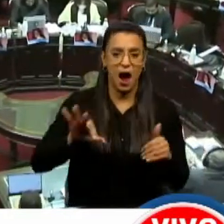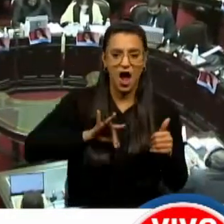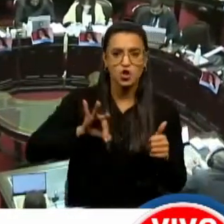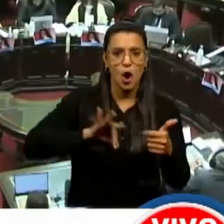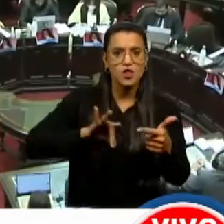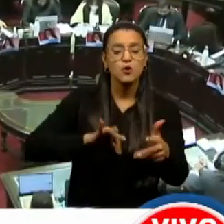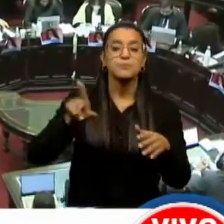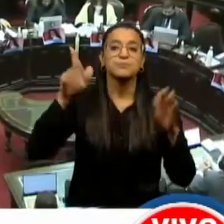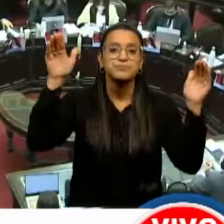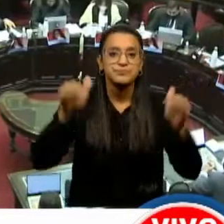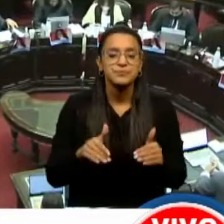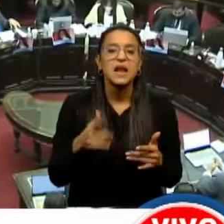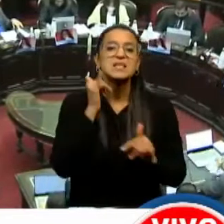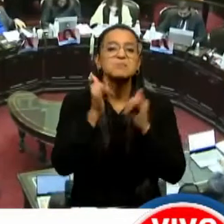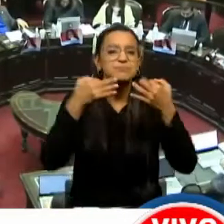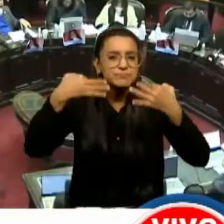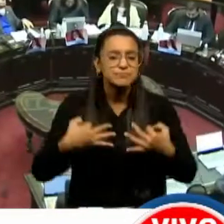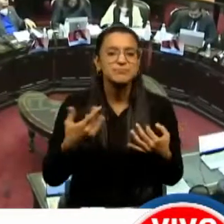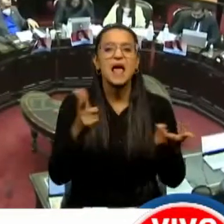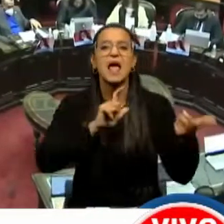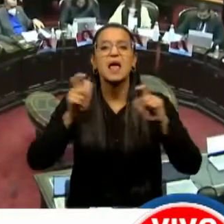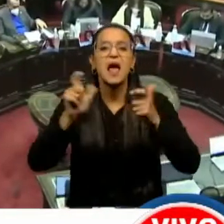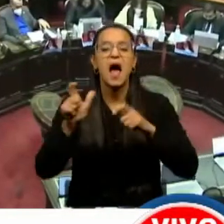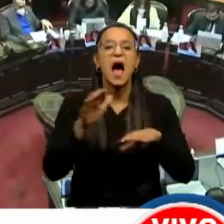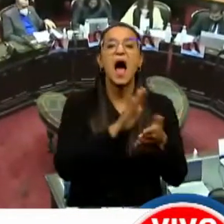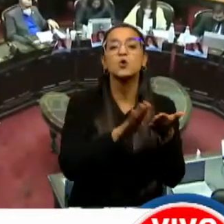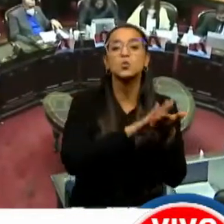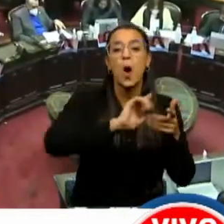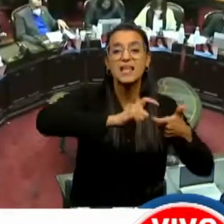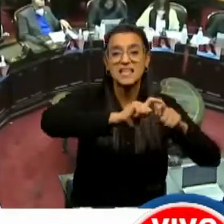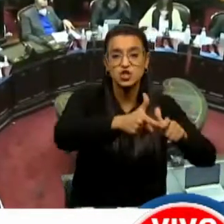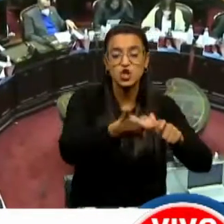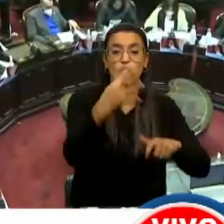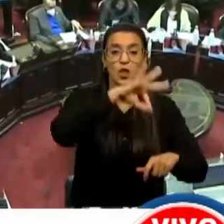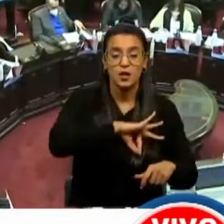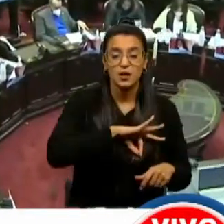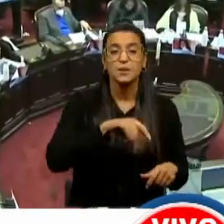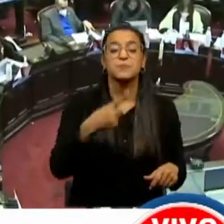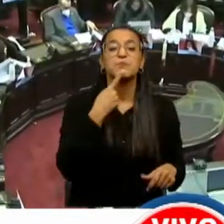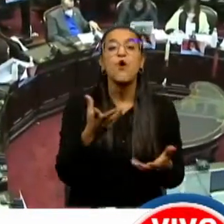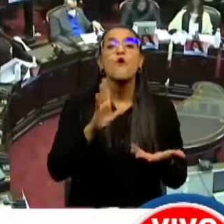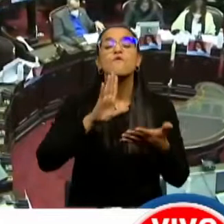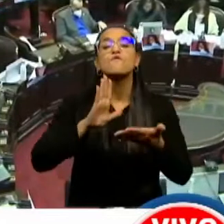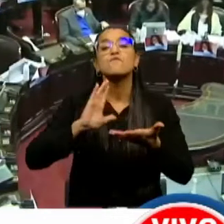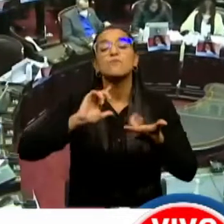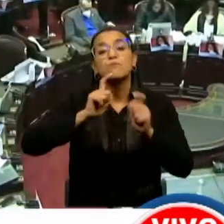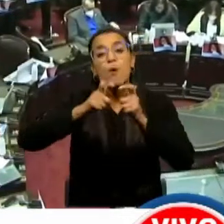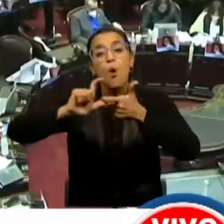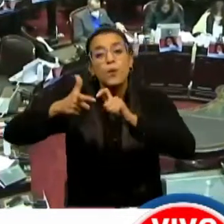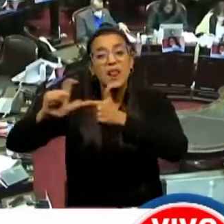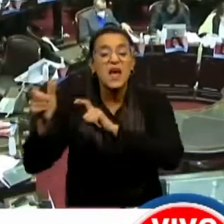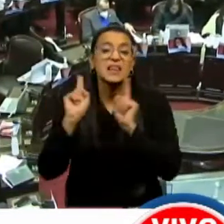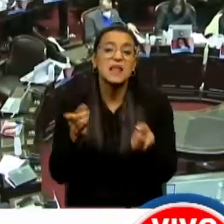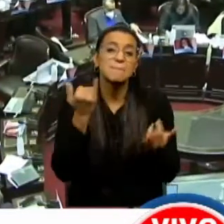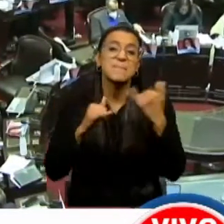año, explicada fundamentalmente por la brecha entre la actualización de los haberes según la fórmula de movilidad y la